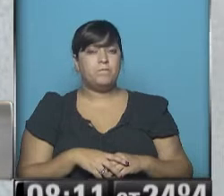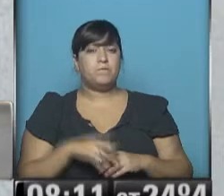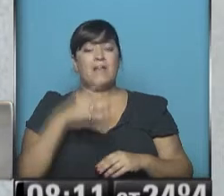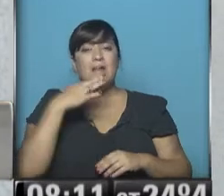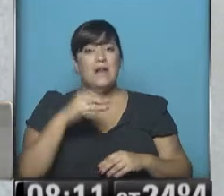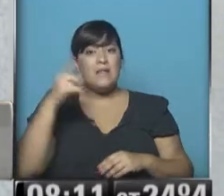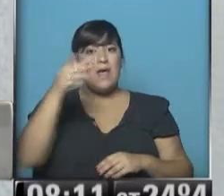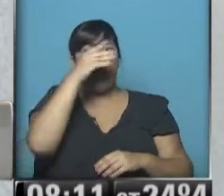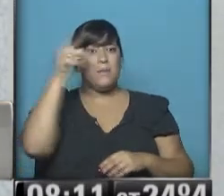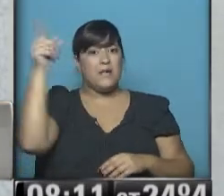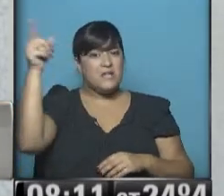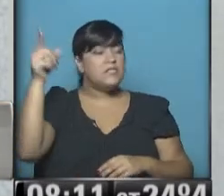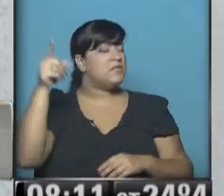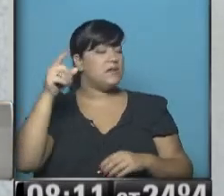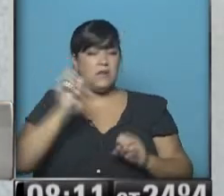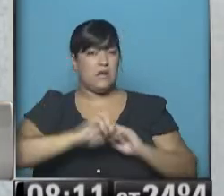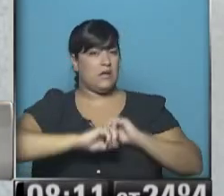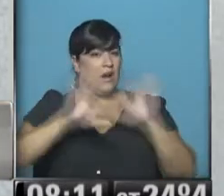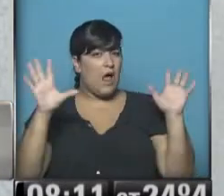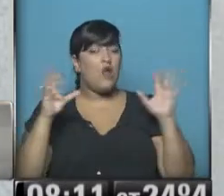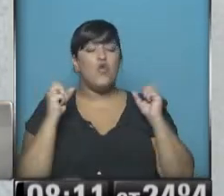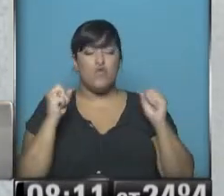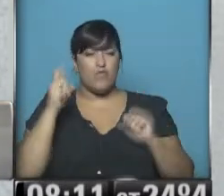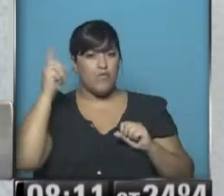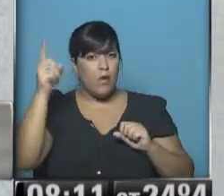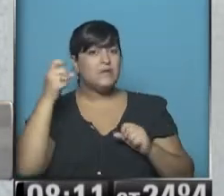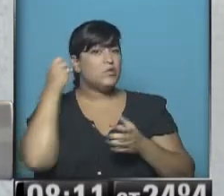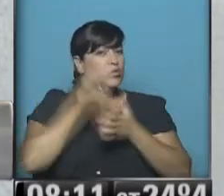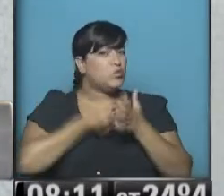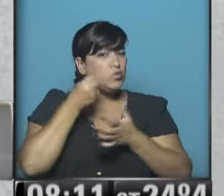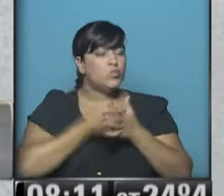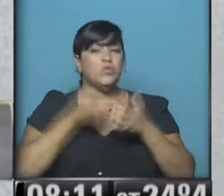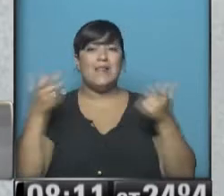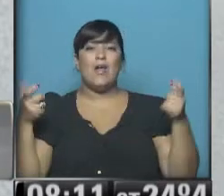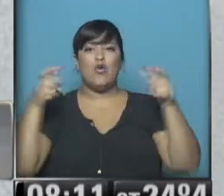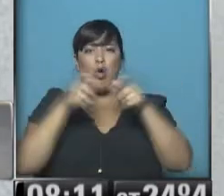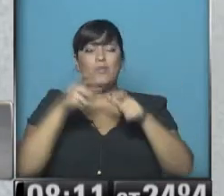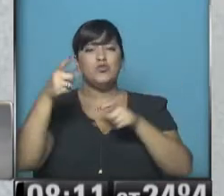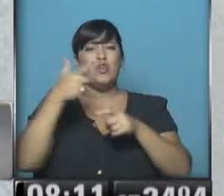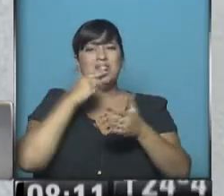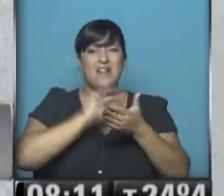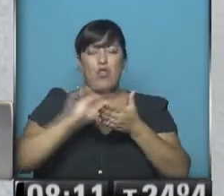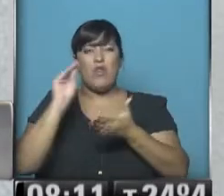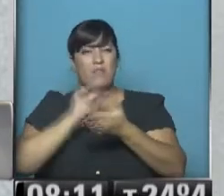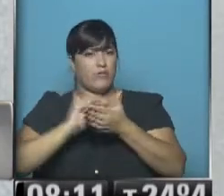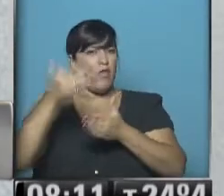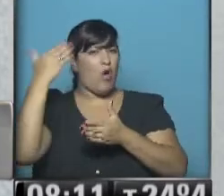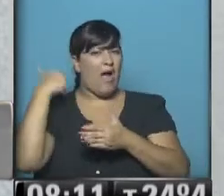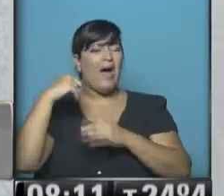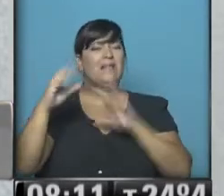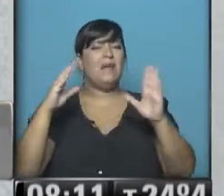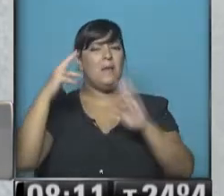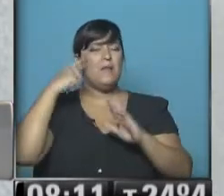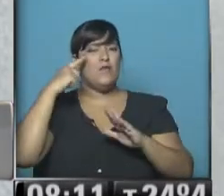tenido una posición muy clara y contundente y ha luchado desde la comisión bicameral allá por la década del